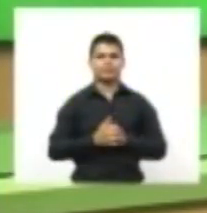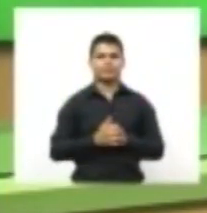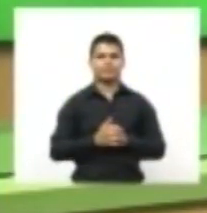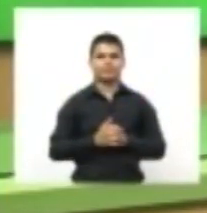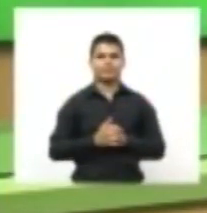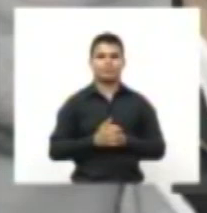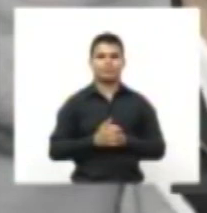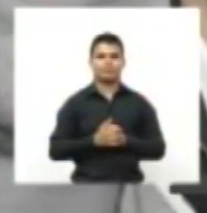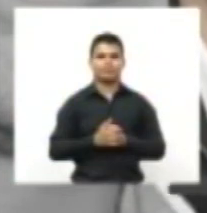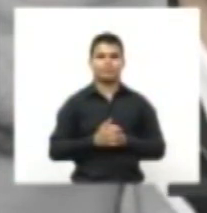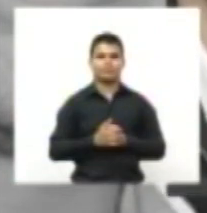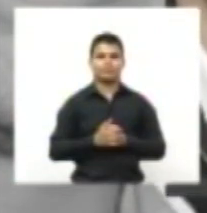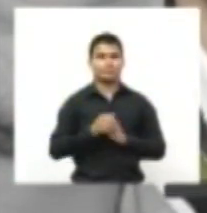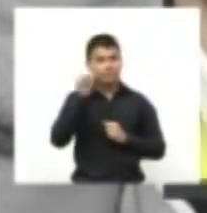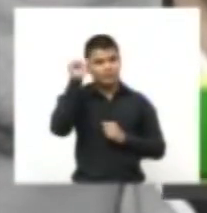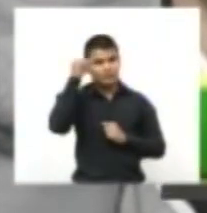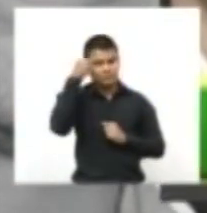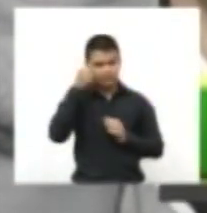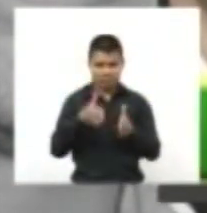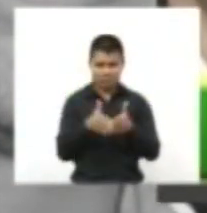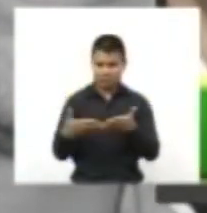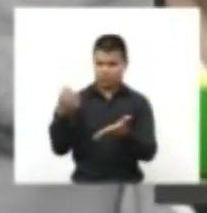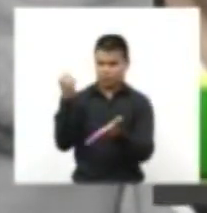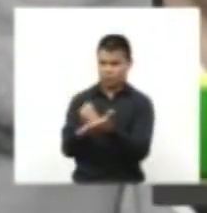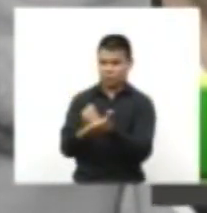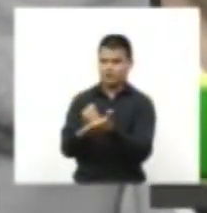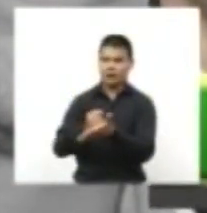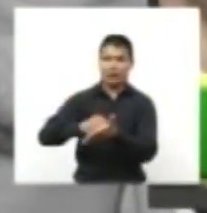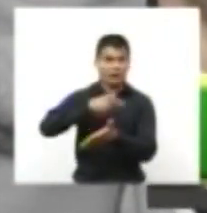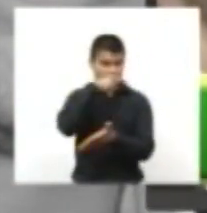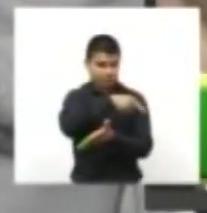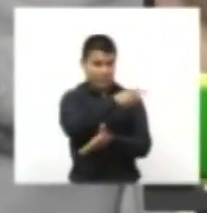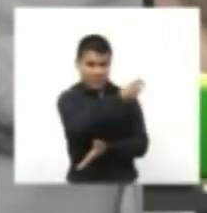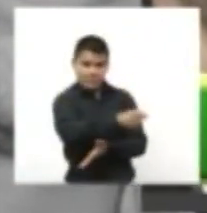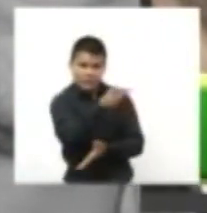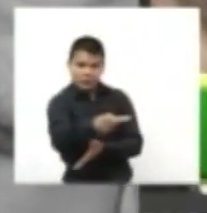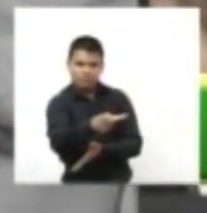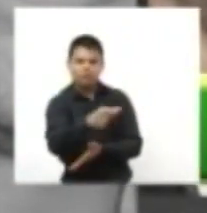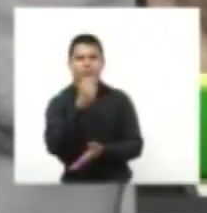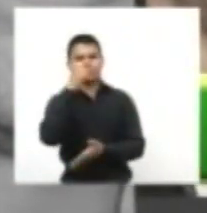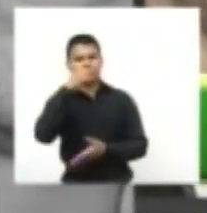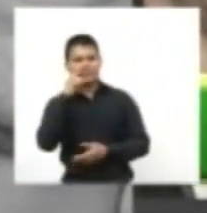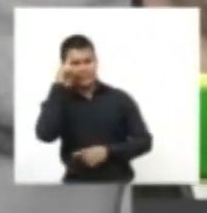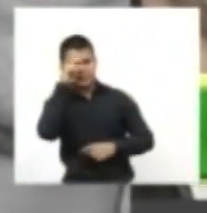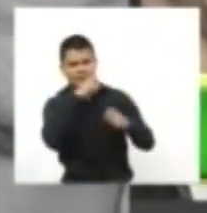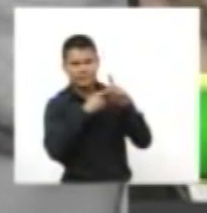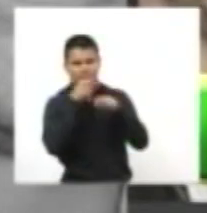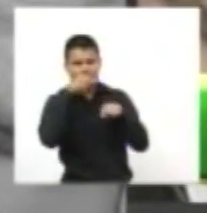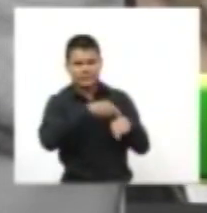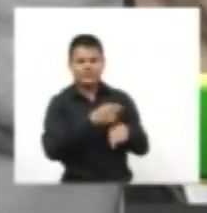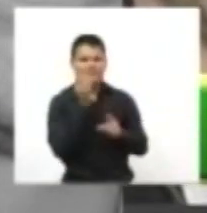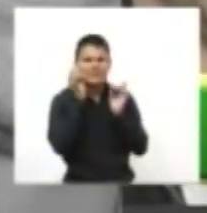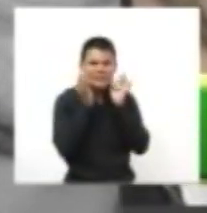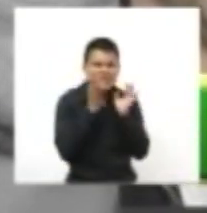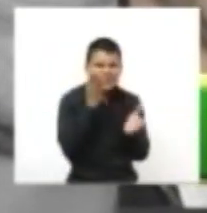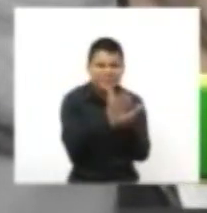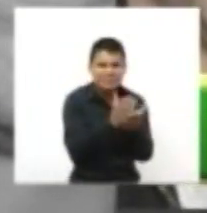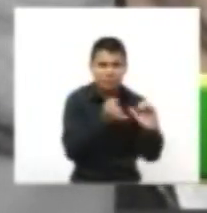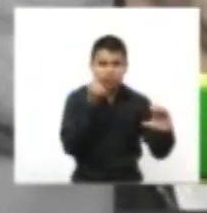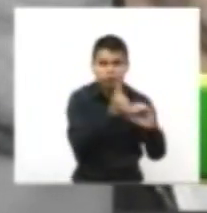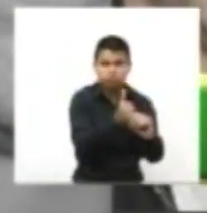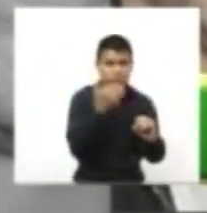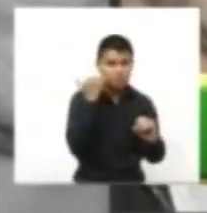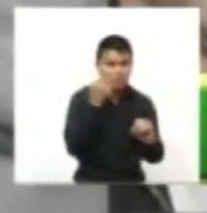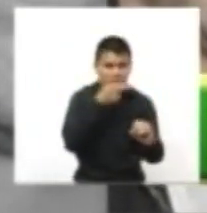de Francisco y Catalina Uribe Noguera, hermanos de Rafael Uribe Noguera, señalado de asesinar a la menor Juliana Zamboní, fueron canceladas por la